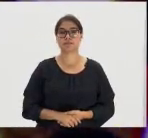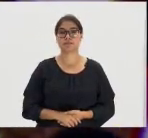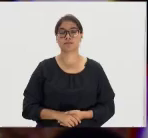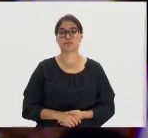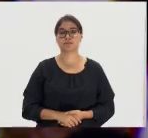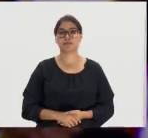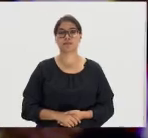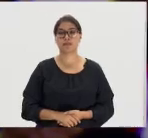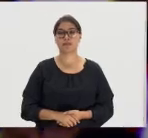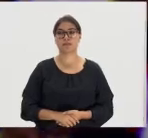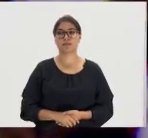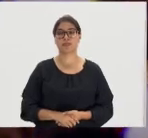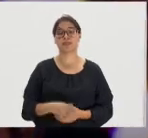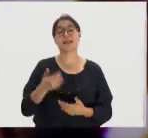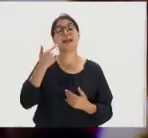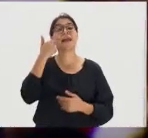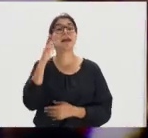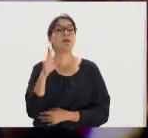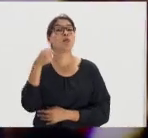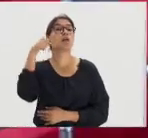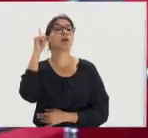Por lo menos de hombre y no de pipián.